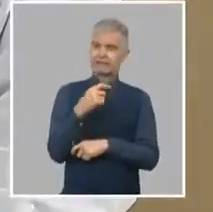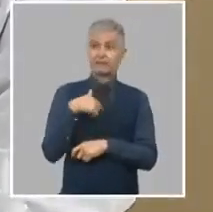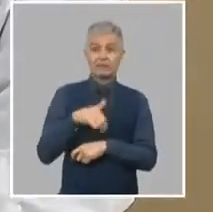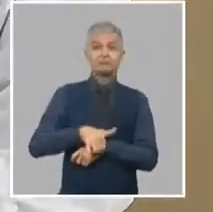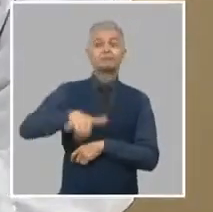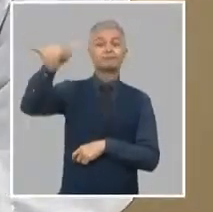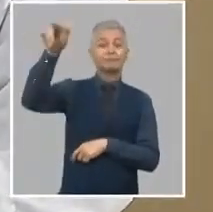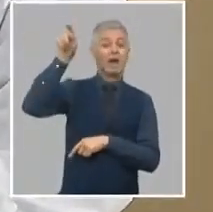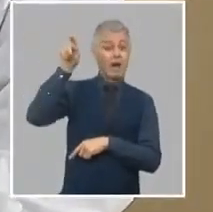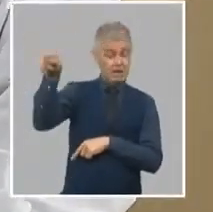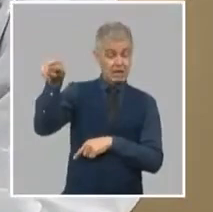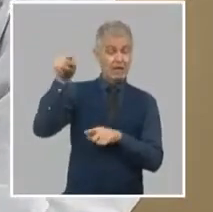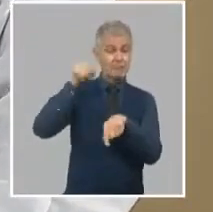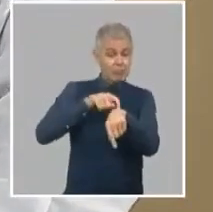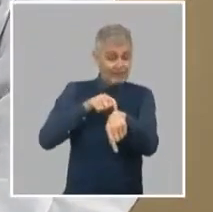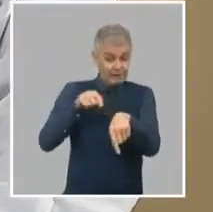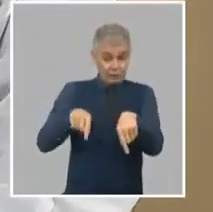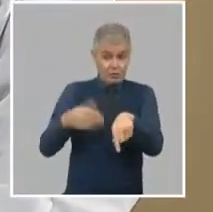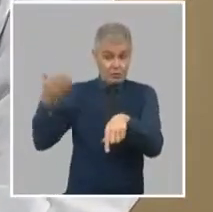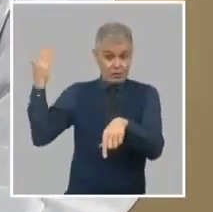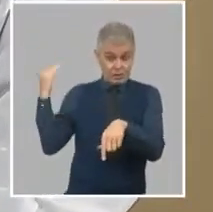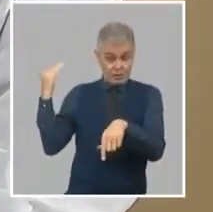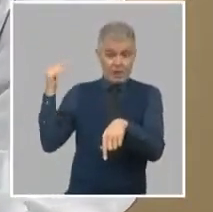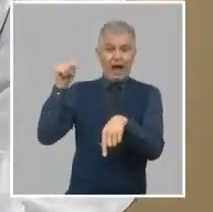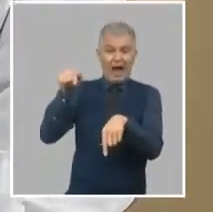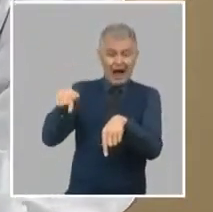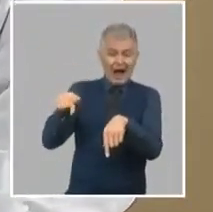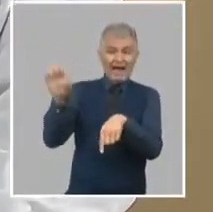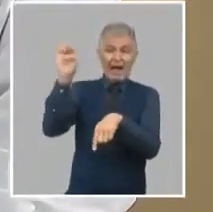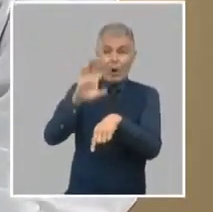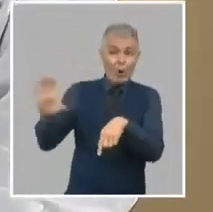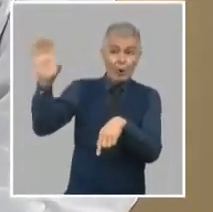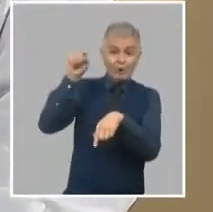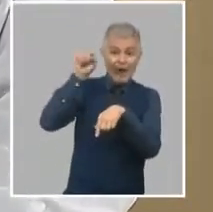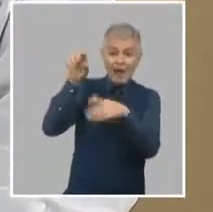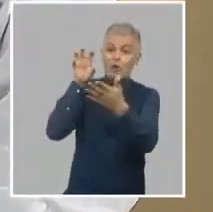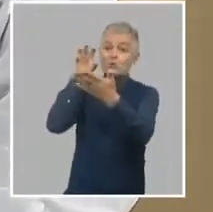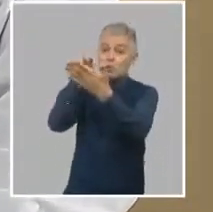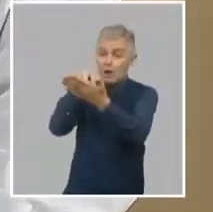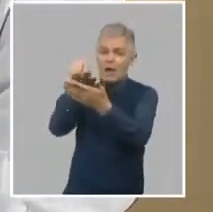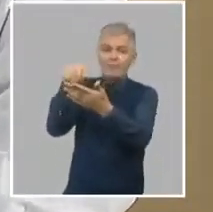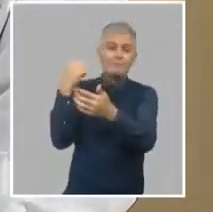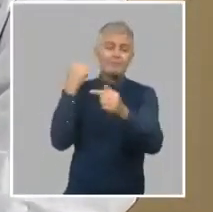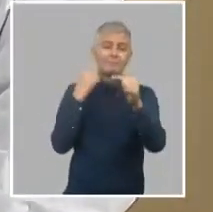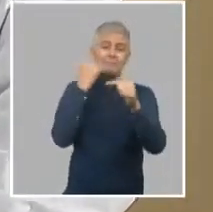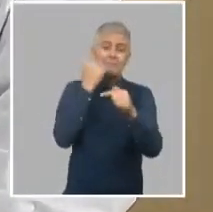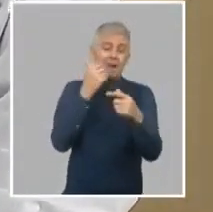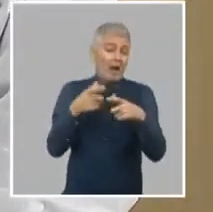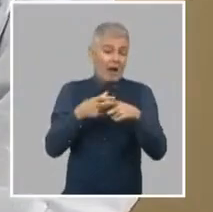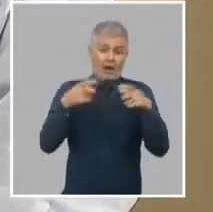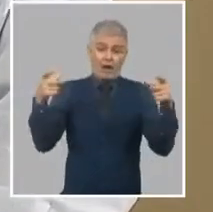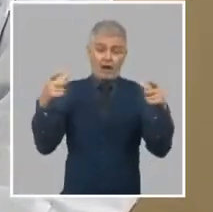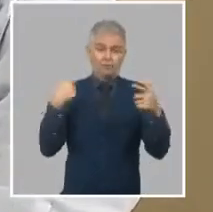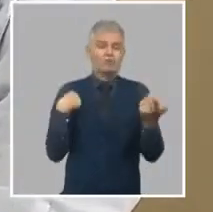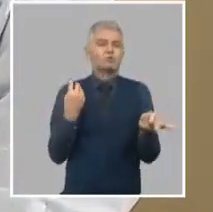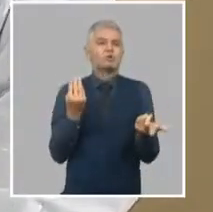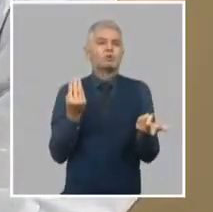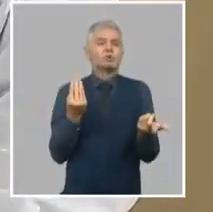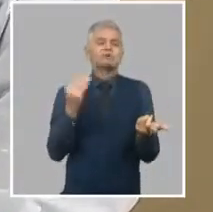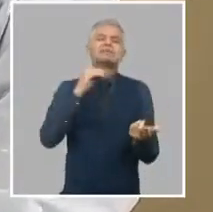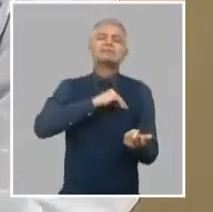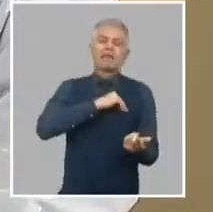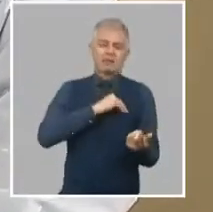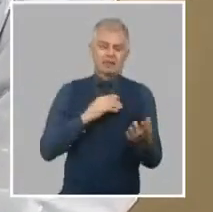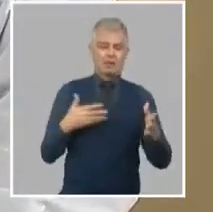momento de la pandemia en Europa, pero a la vez sentía el orgullo de que me hubiesen seleccionado para participar, un inmenso